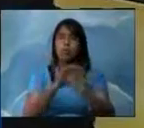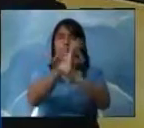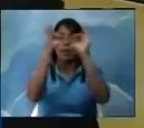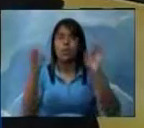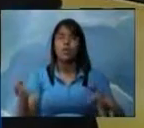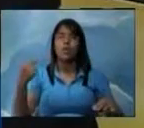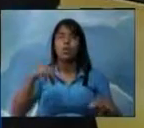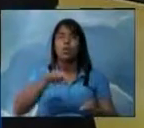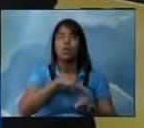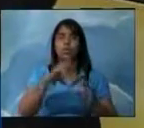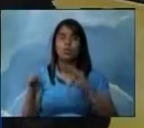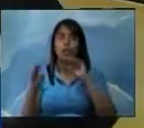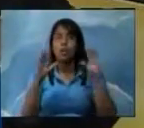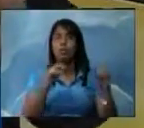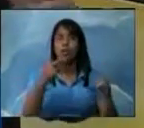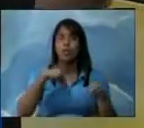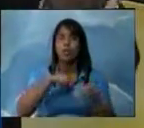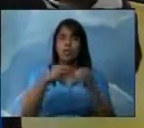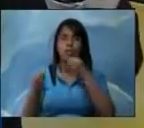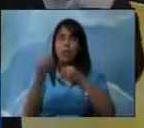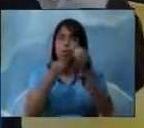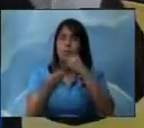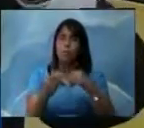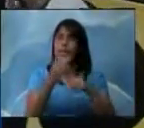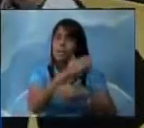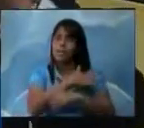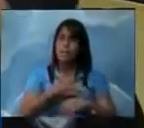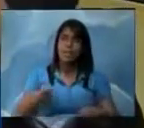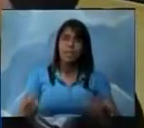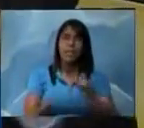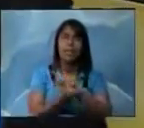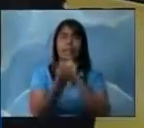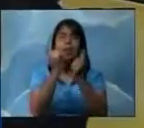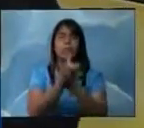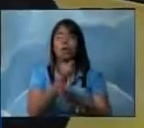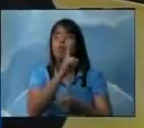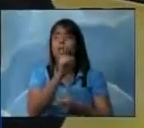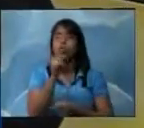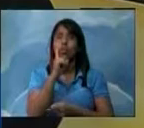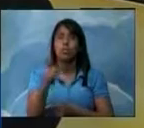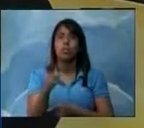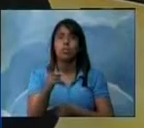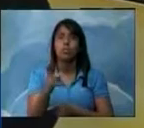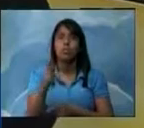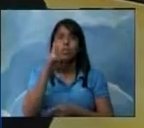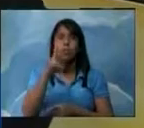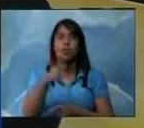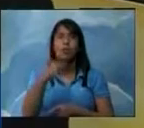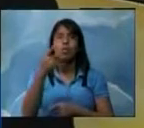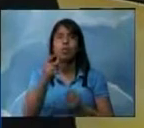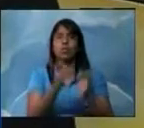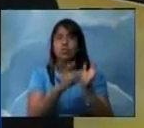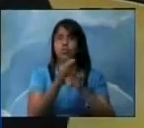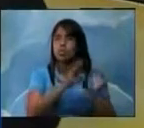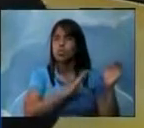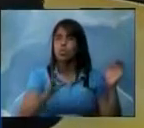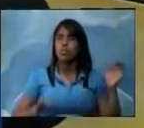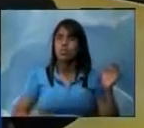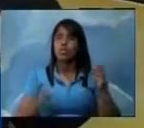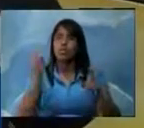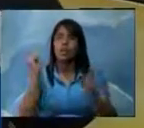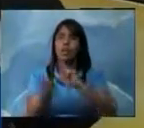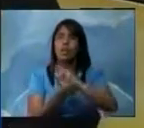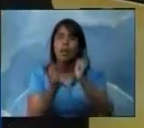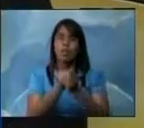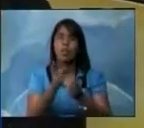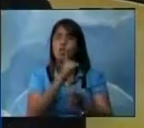en nuestro hablar, en nuestras comidas. Quieren cambiarnos el nombre. ¿Usted no nota que cuando Cristo llamó a Pedro le cambió el nombre,